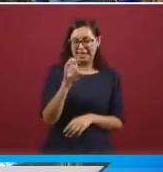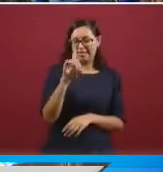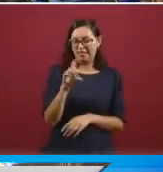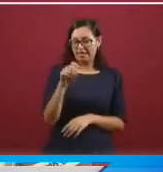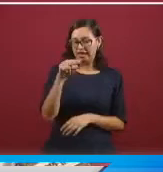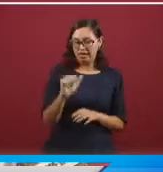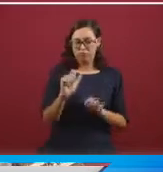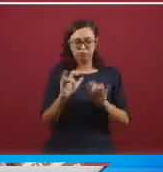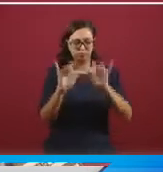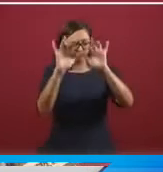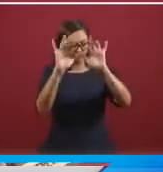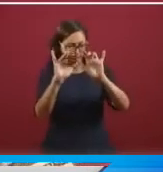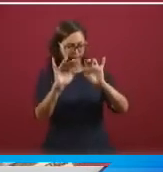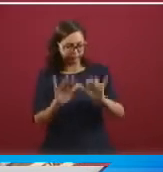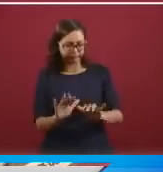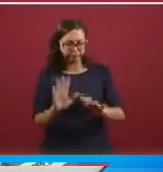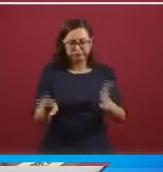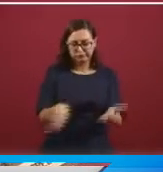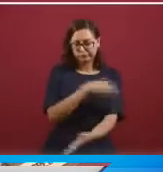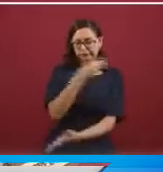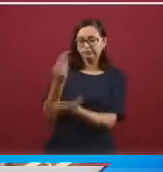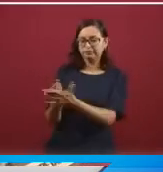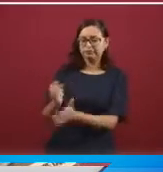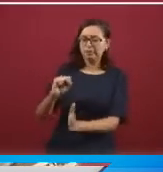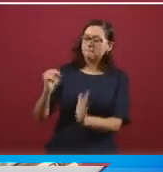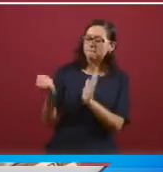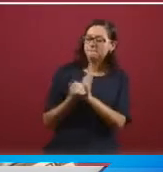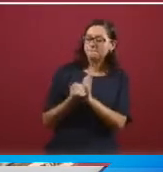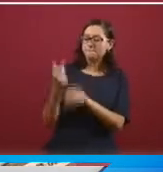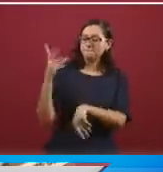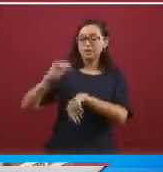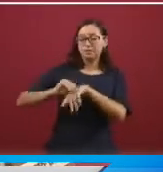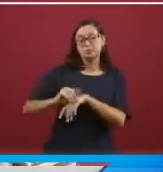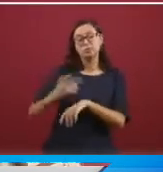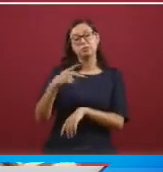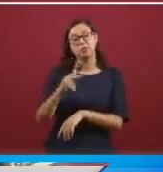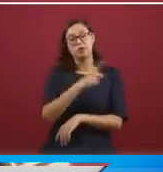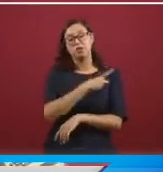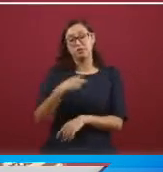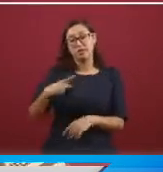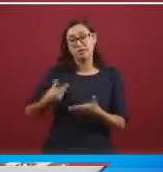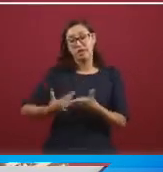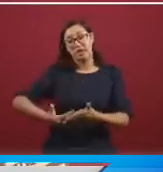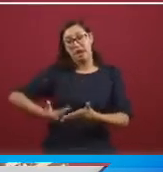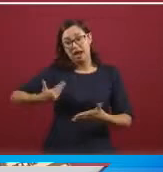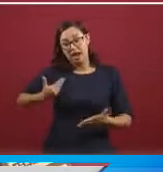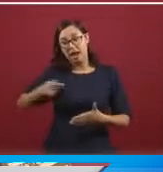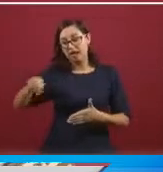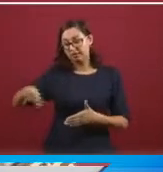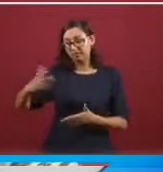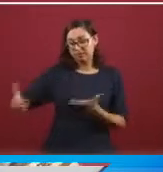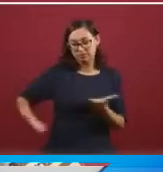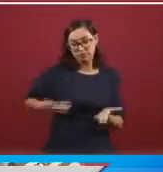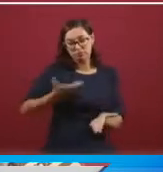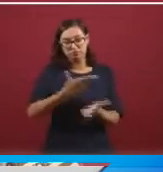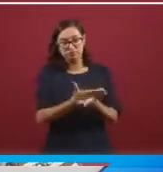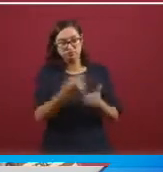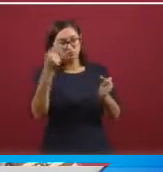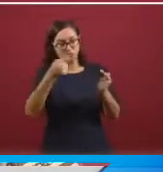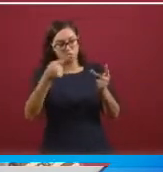de la reposición de armamento. Las armas comercializadas son 450,000 armas de fuego para gobiernos de los estados,